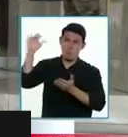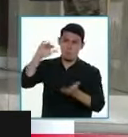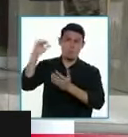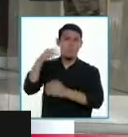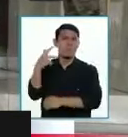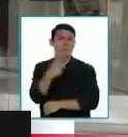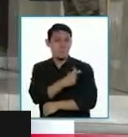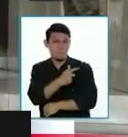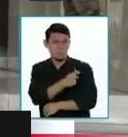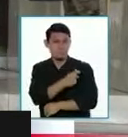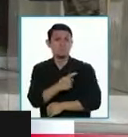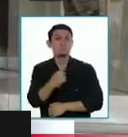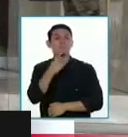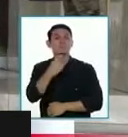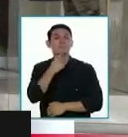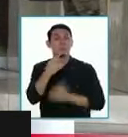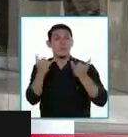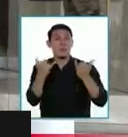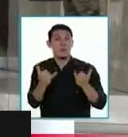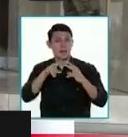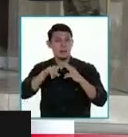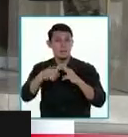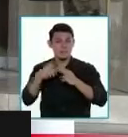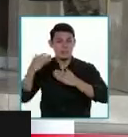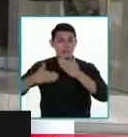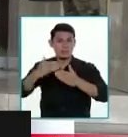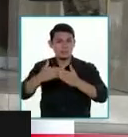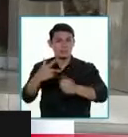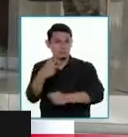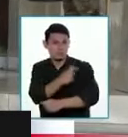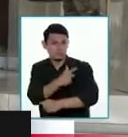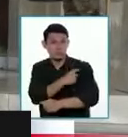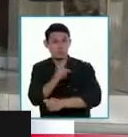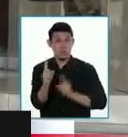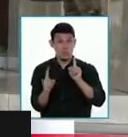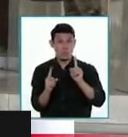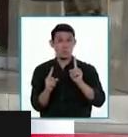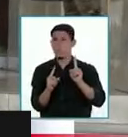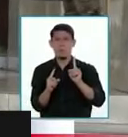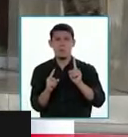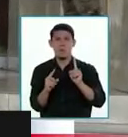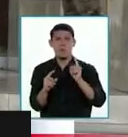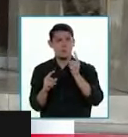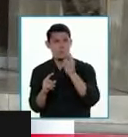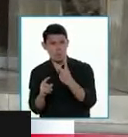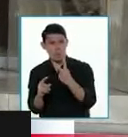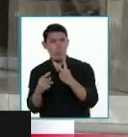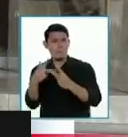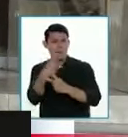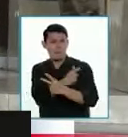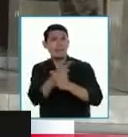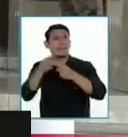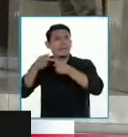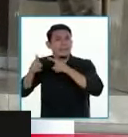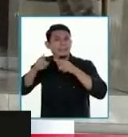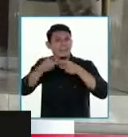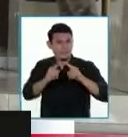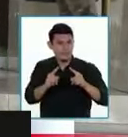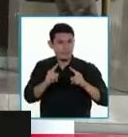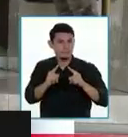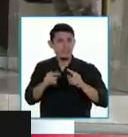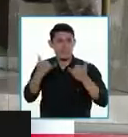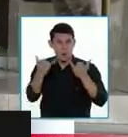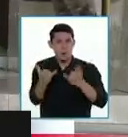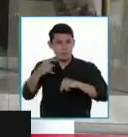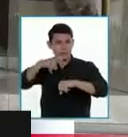vacuna. Es decir, ahora empieza el proceso de vacunación no solo con una, sino con dos vacunas distintas. Y